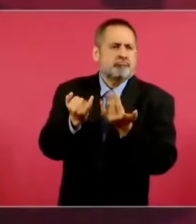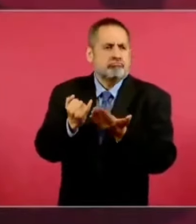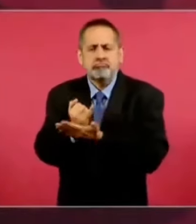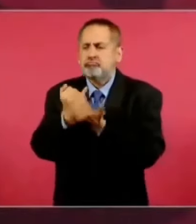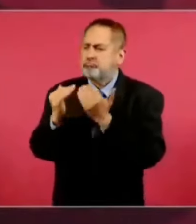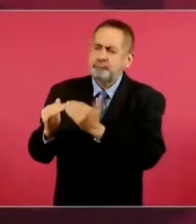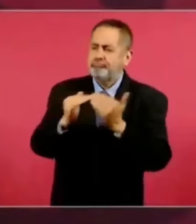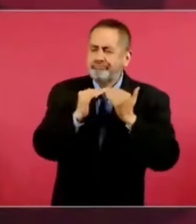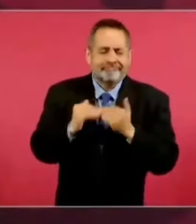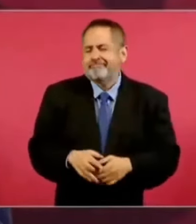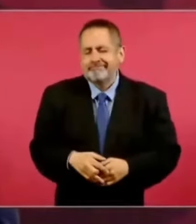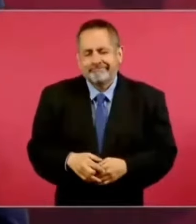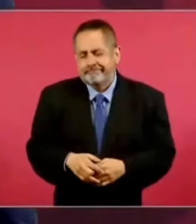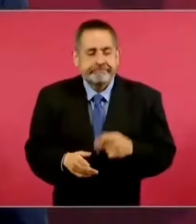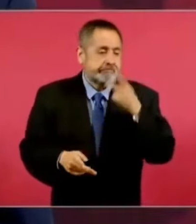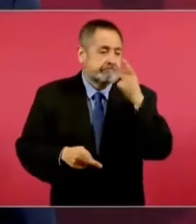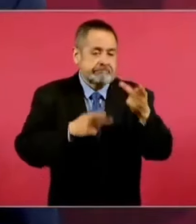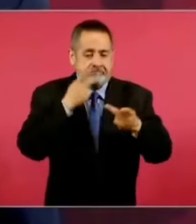discurso